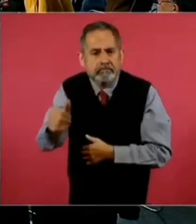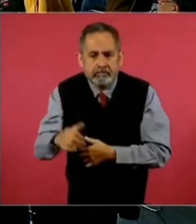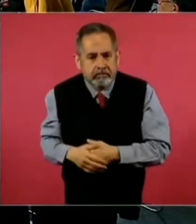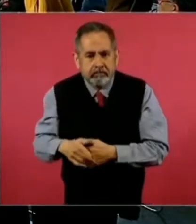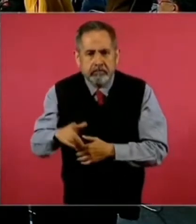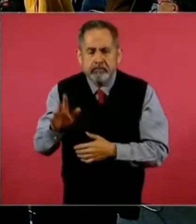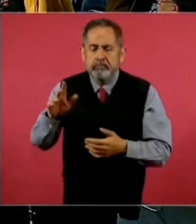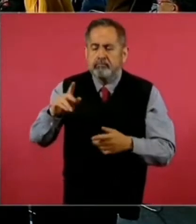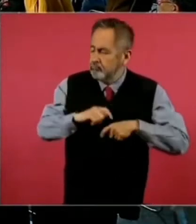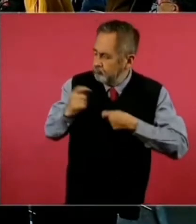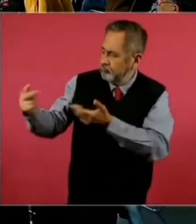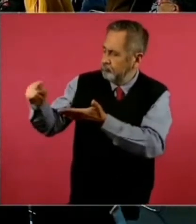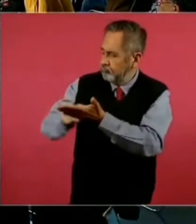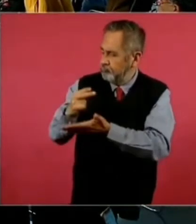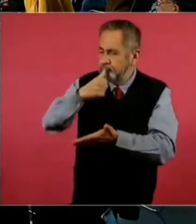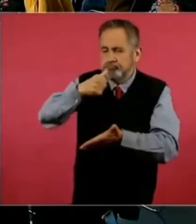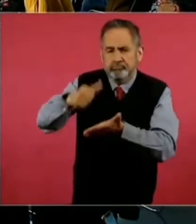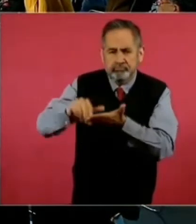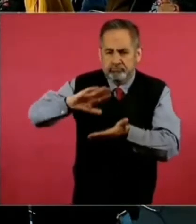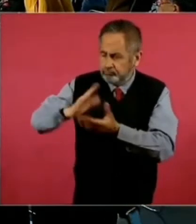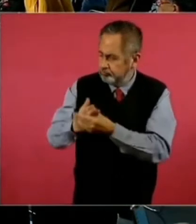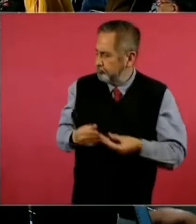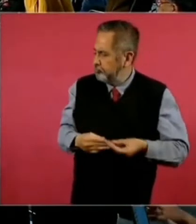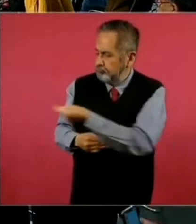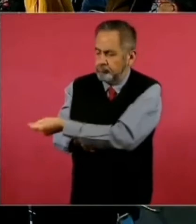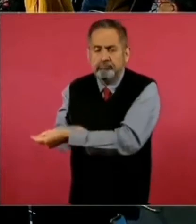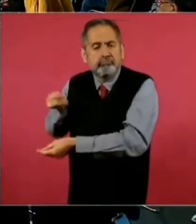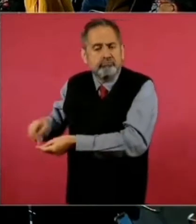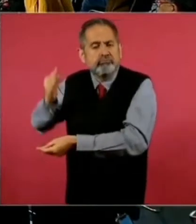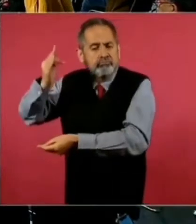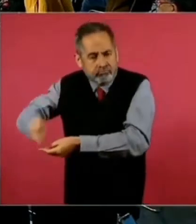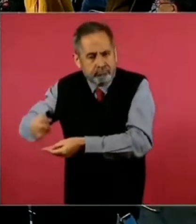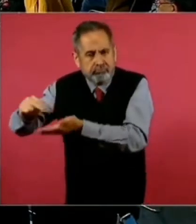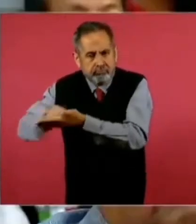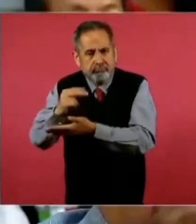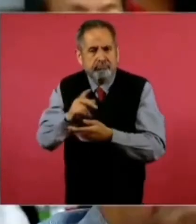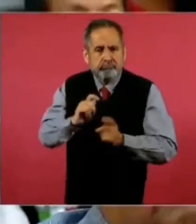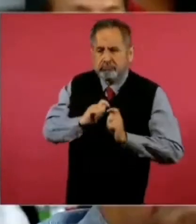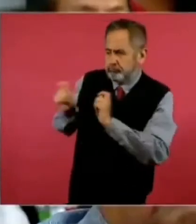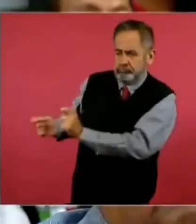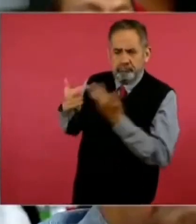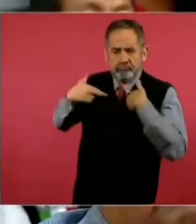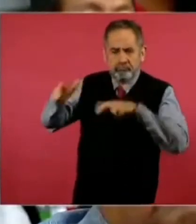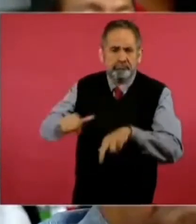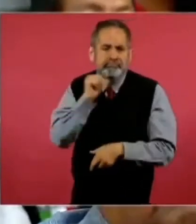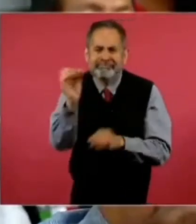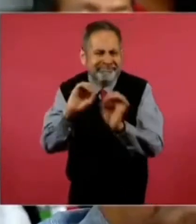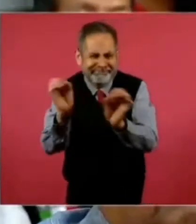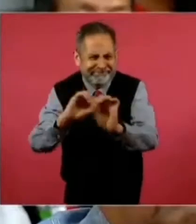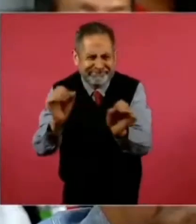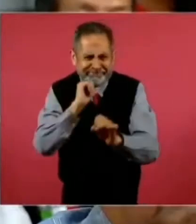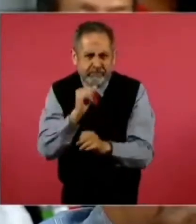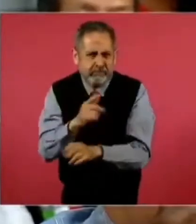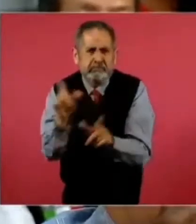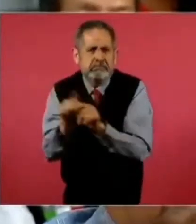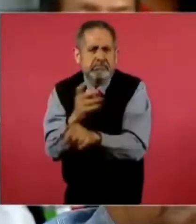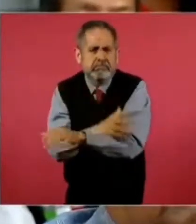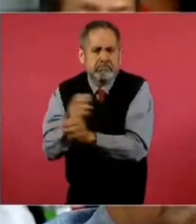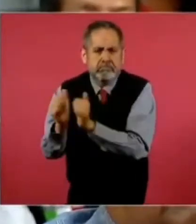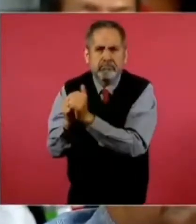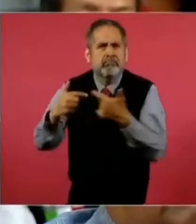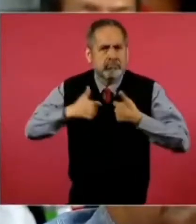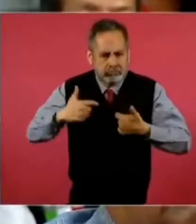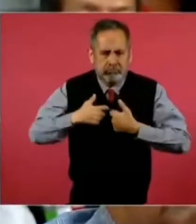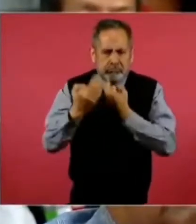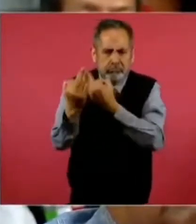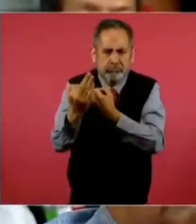se tiene que estipular en una carpeta judicial que acepta y que es mi representante legal. Él nunca lo aceptó, solo me